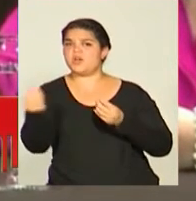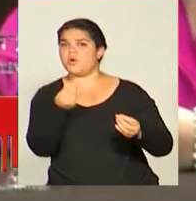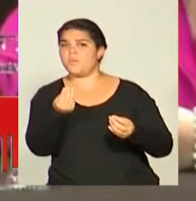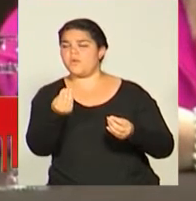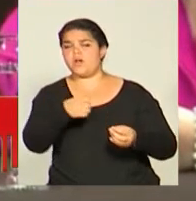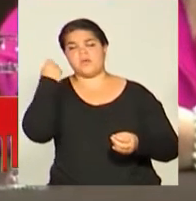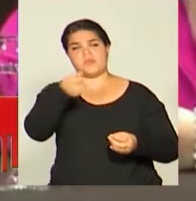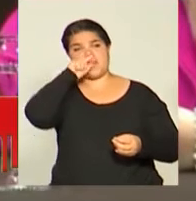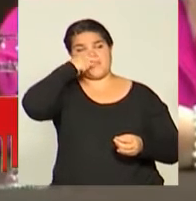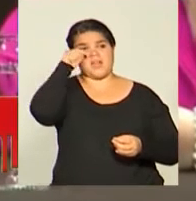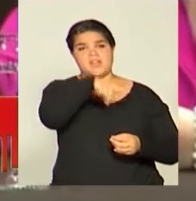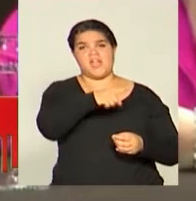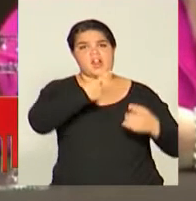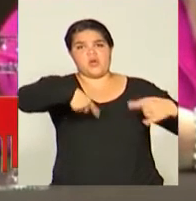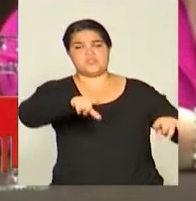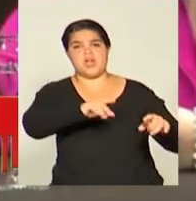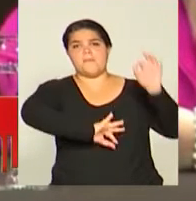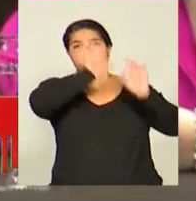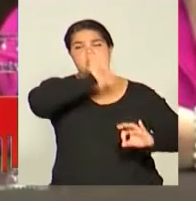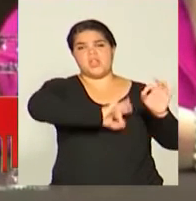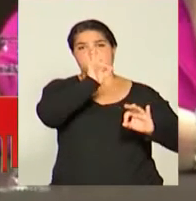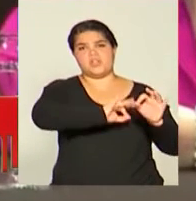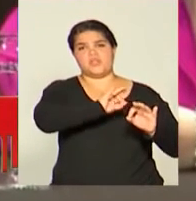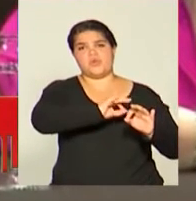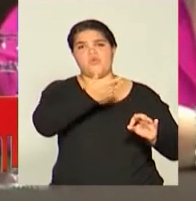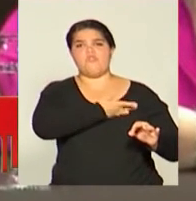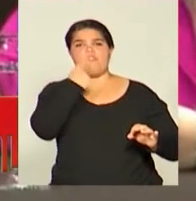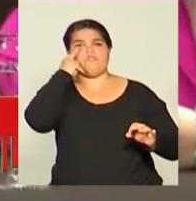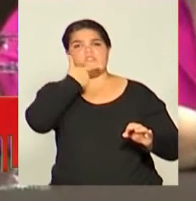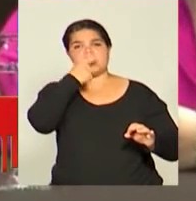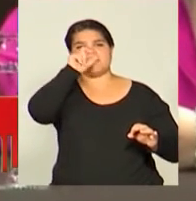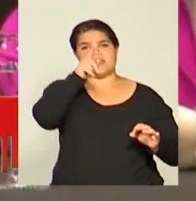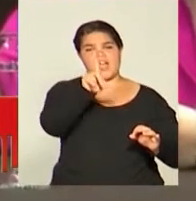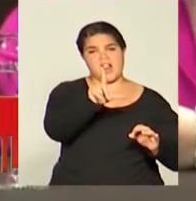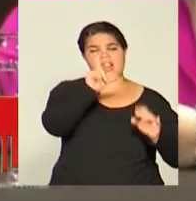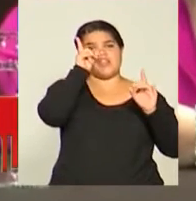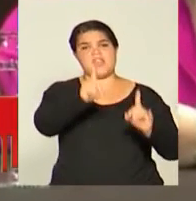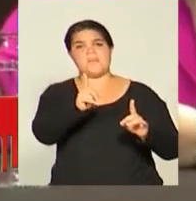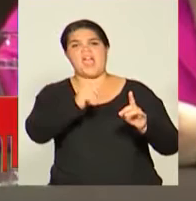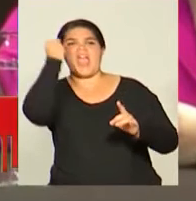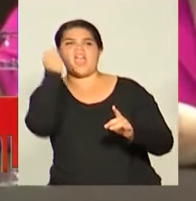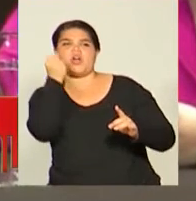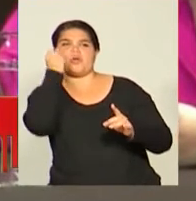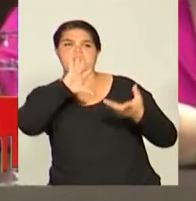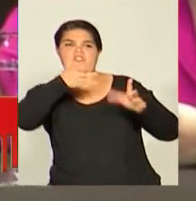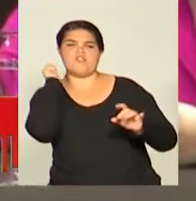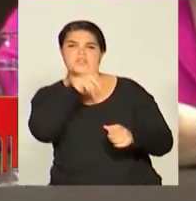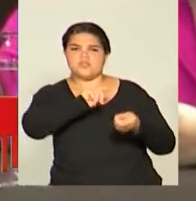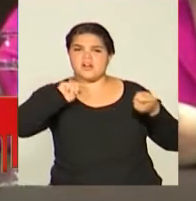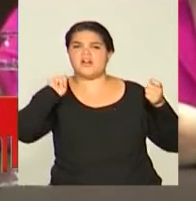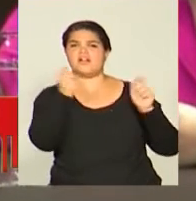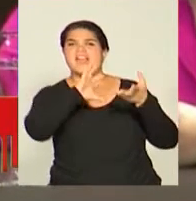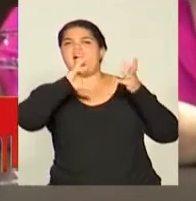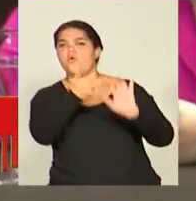la política fiscal y en la política monetaria y en general en la manera de conducir la economía, pero básicamente en la fiscal y la